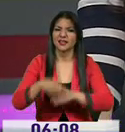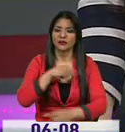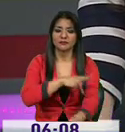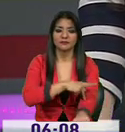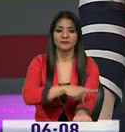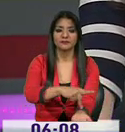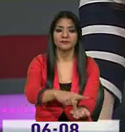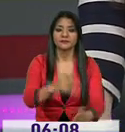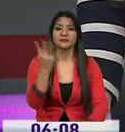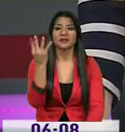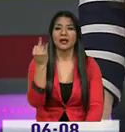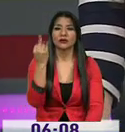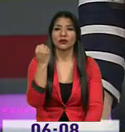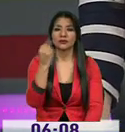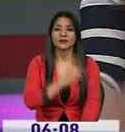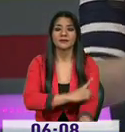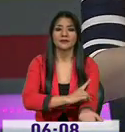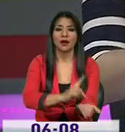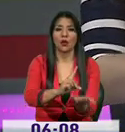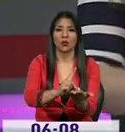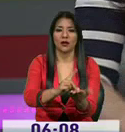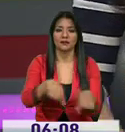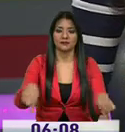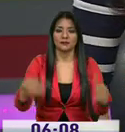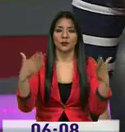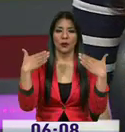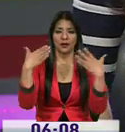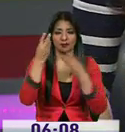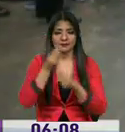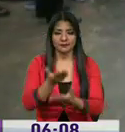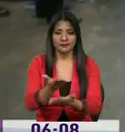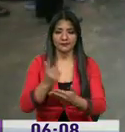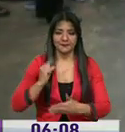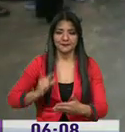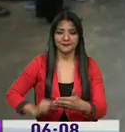vía Guayaquil-Daule. Los detalles en el siguiente informe.